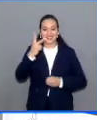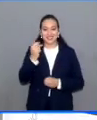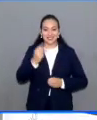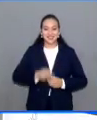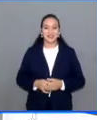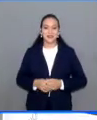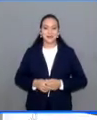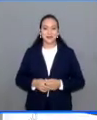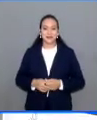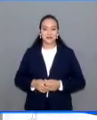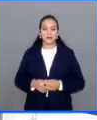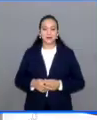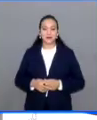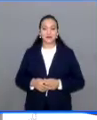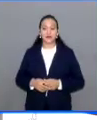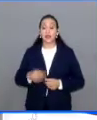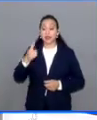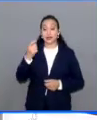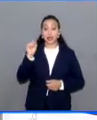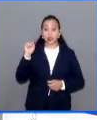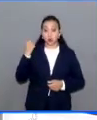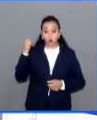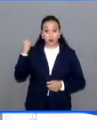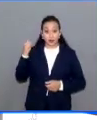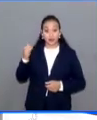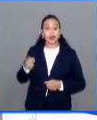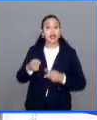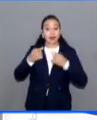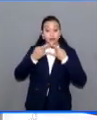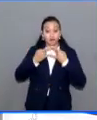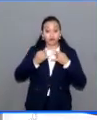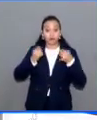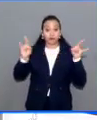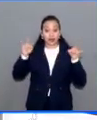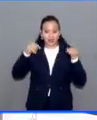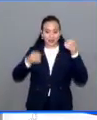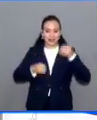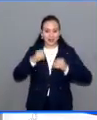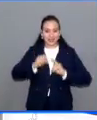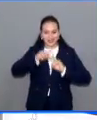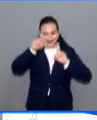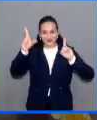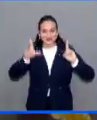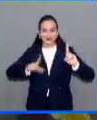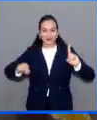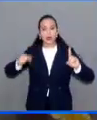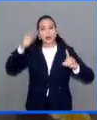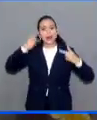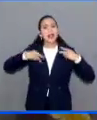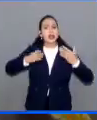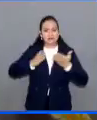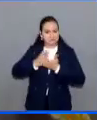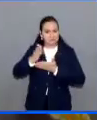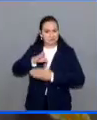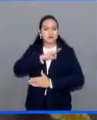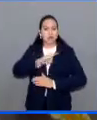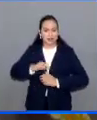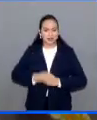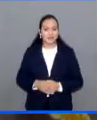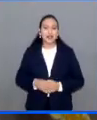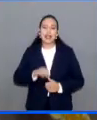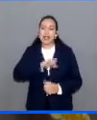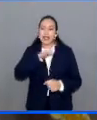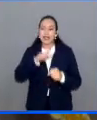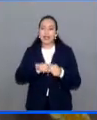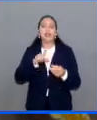Desde el 1 de septiembre que se abrieron las puertas de la Corte para acercar la justicia a las personas y en especial a los sectores